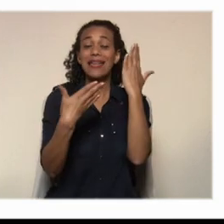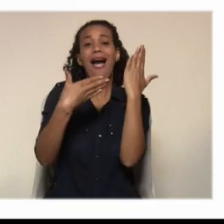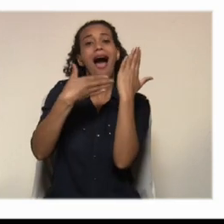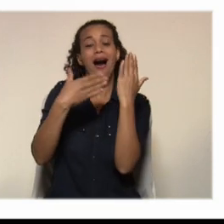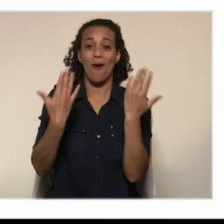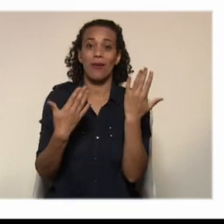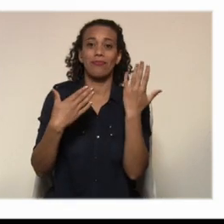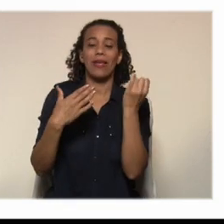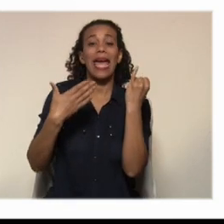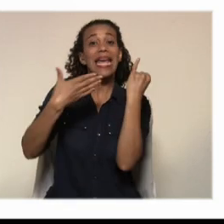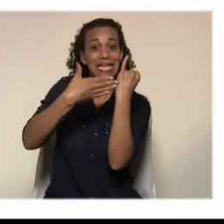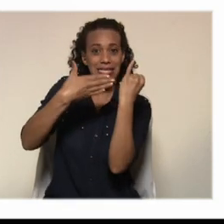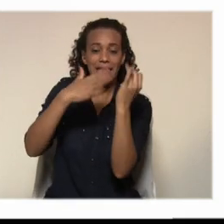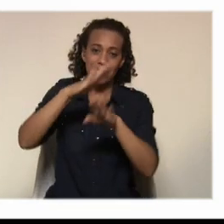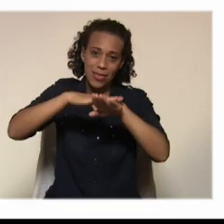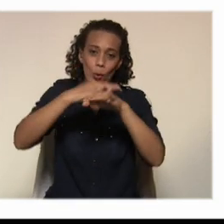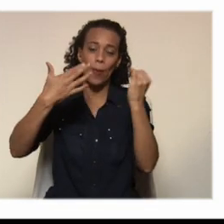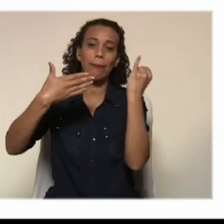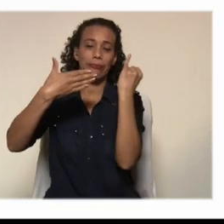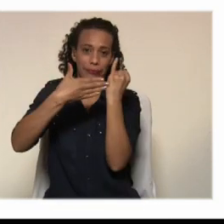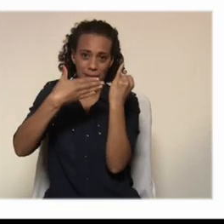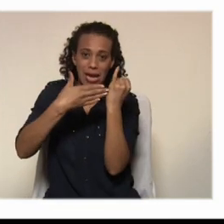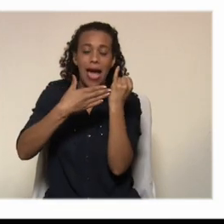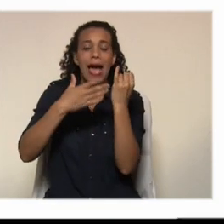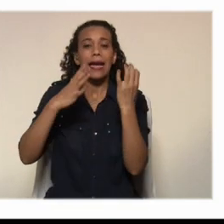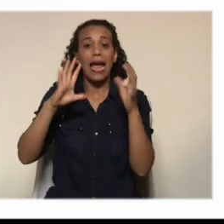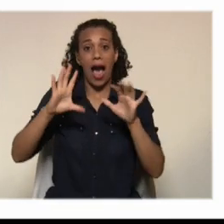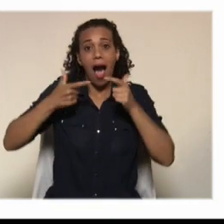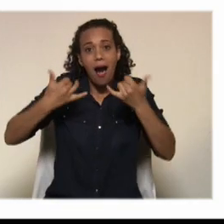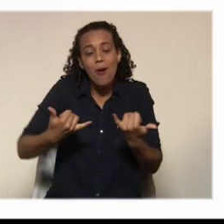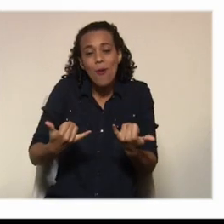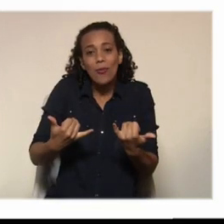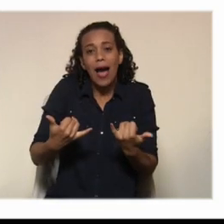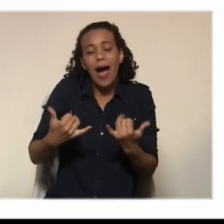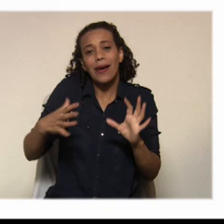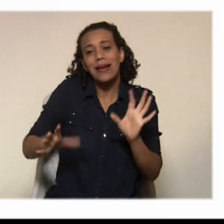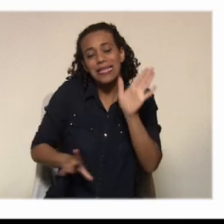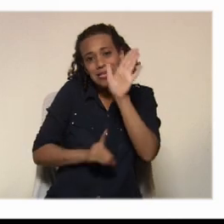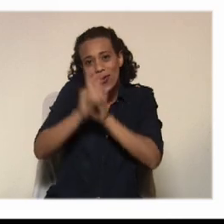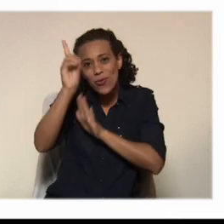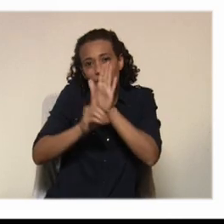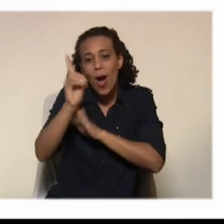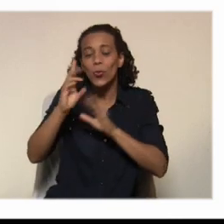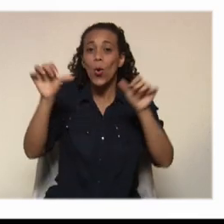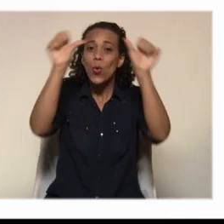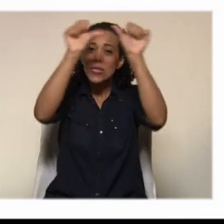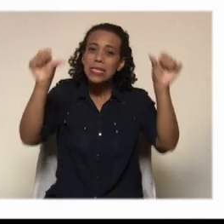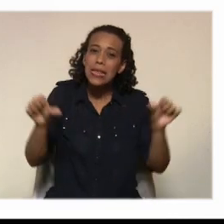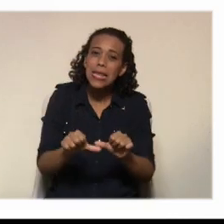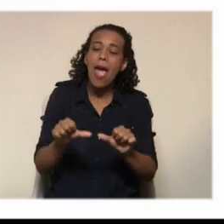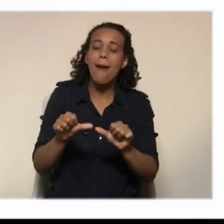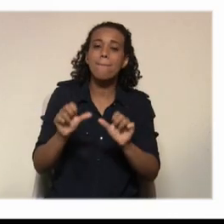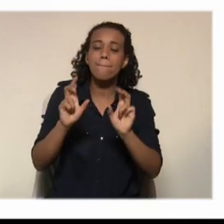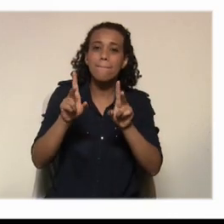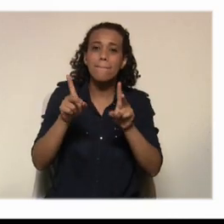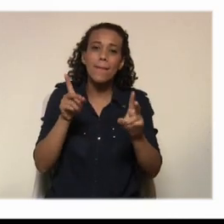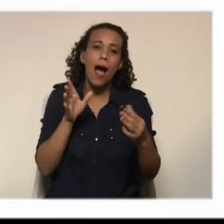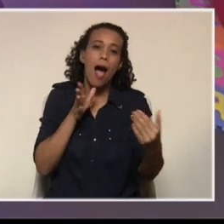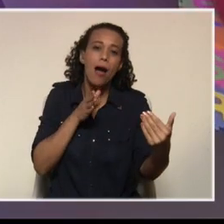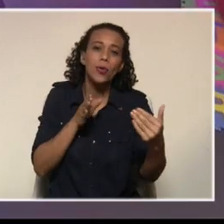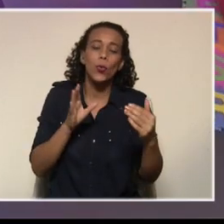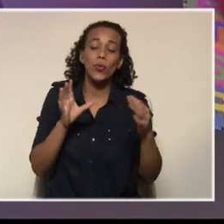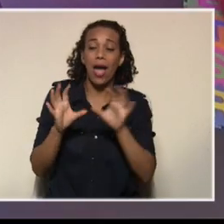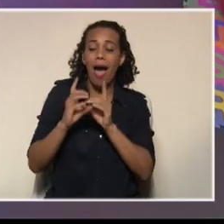Nacional de Capacitación Educativa Socialista, que en la actualidad está desarrollando un sistema online, un sistema